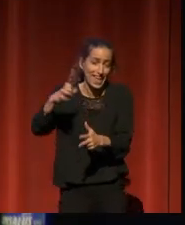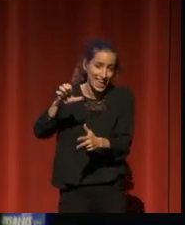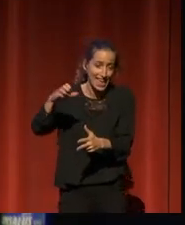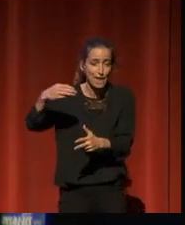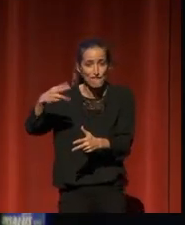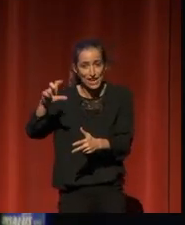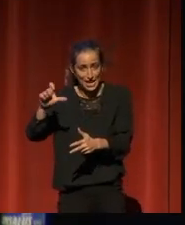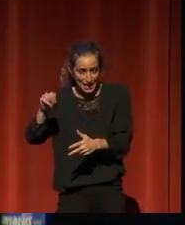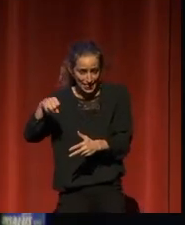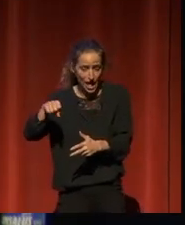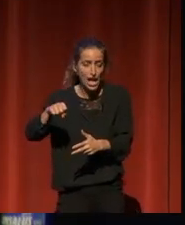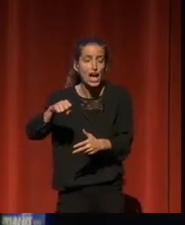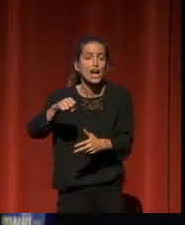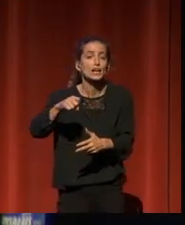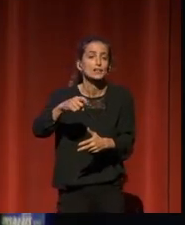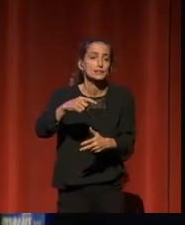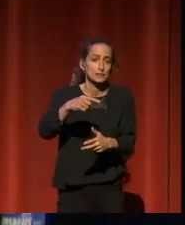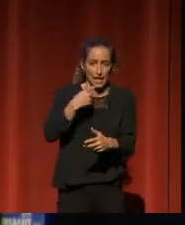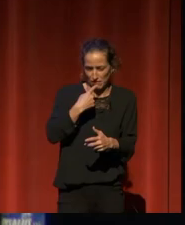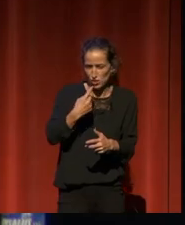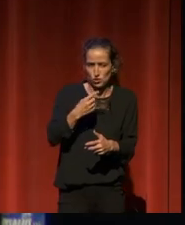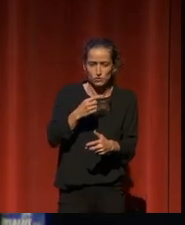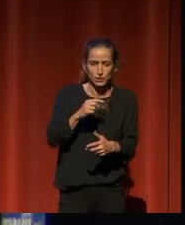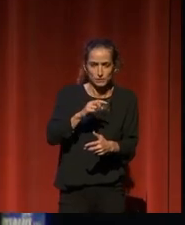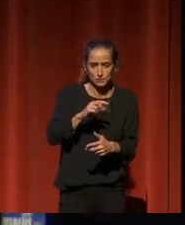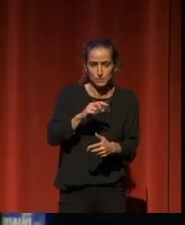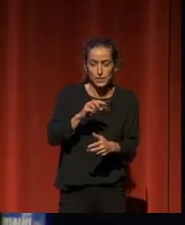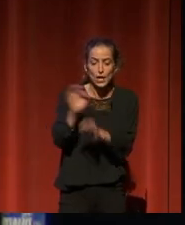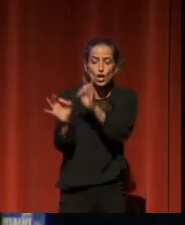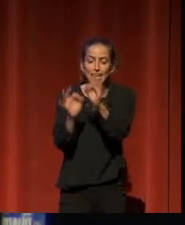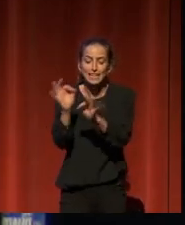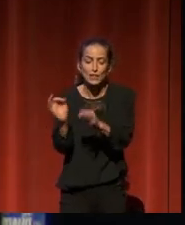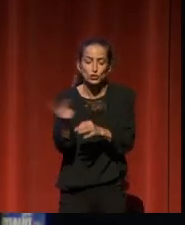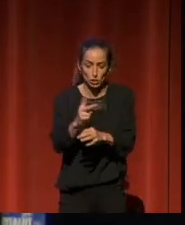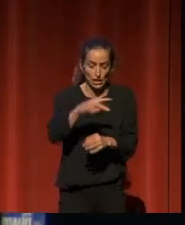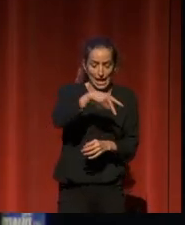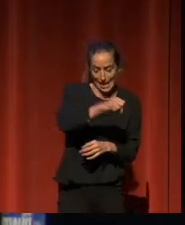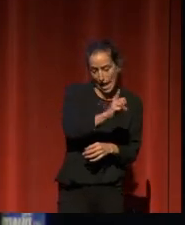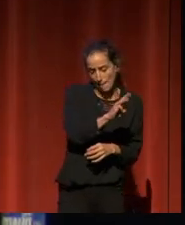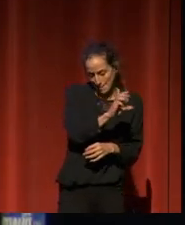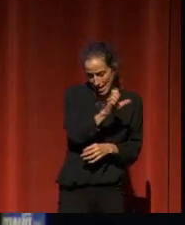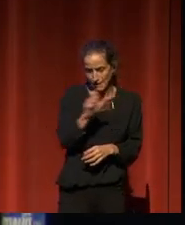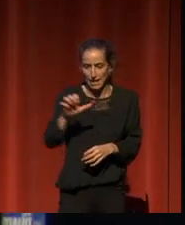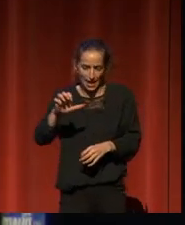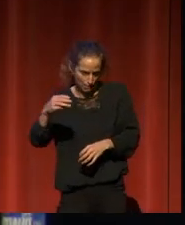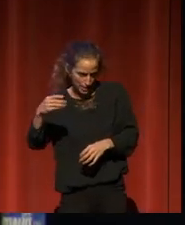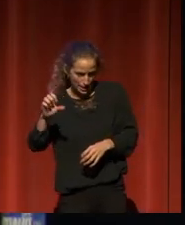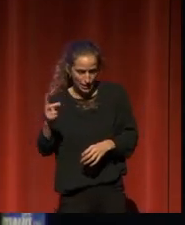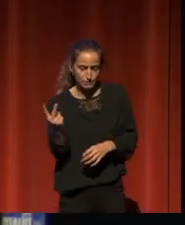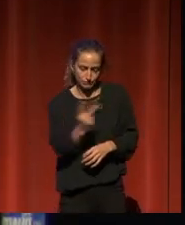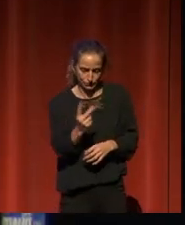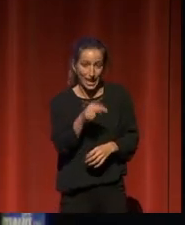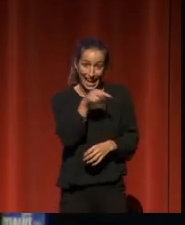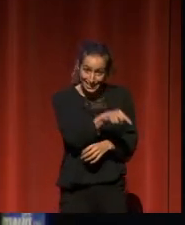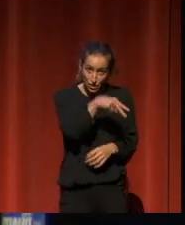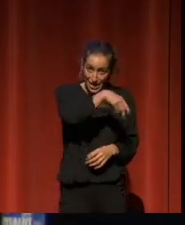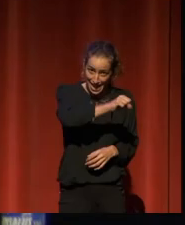y lo que lo que distingue a esas dos organizaciones que en naple tiene más